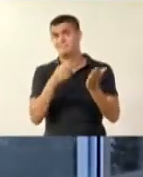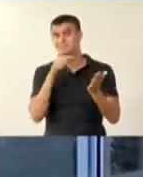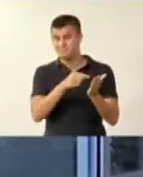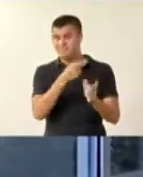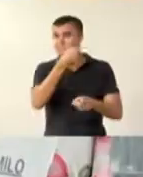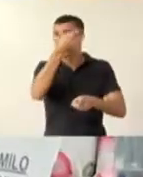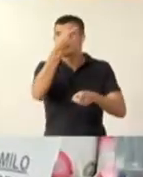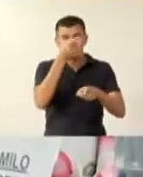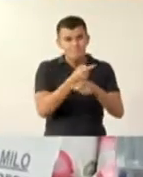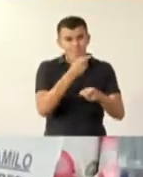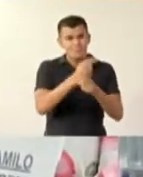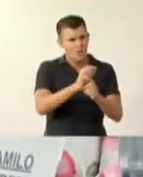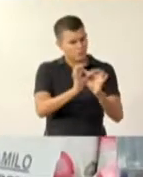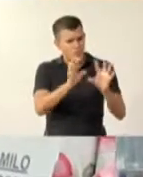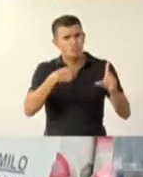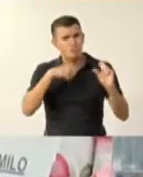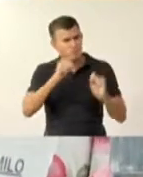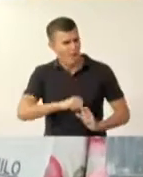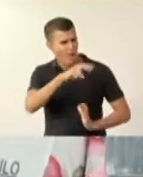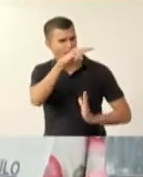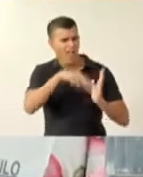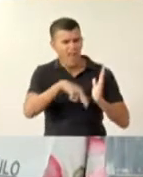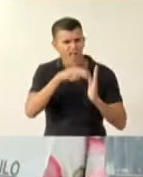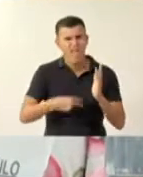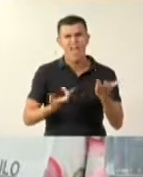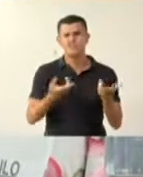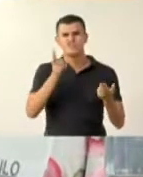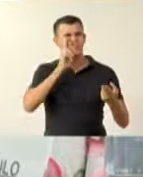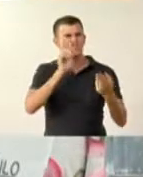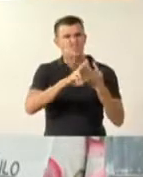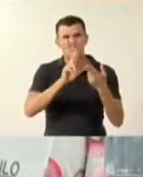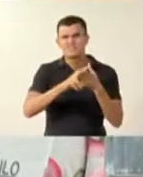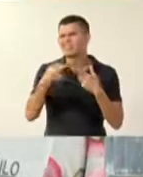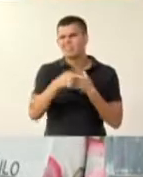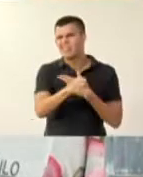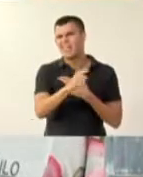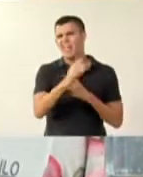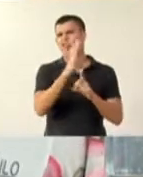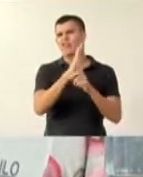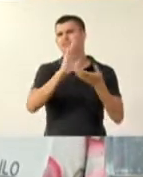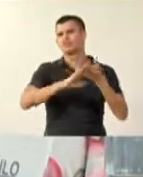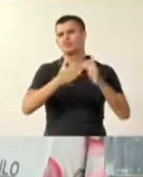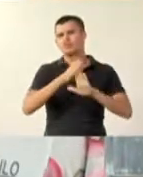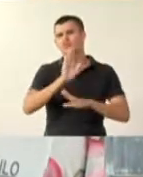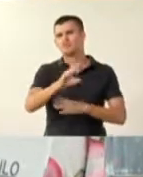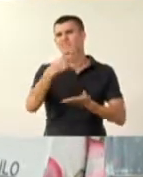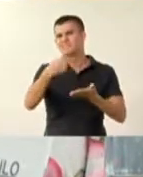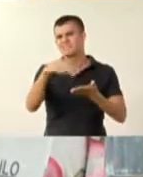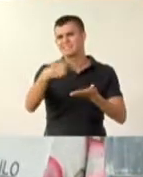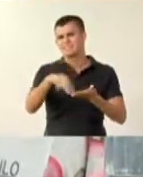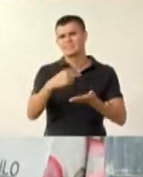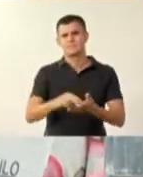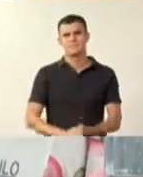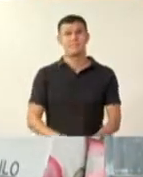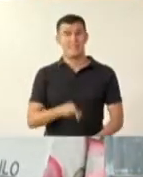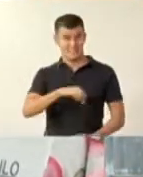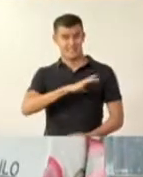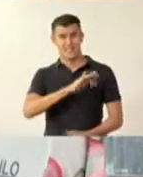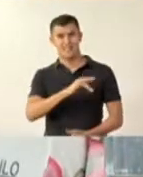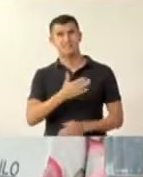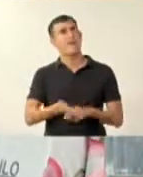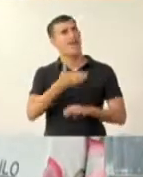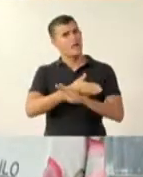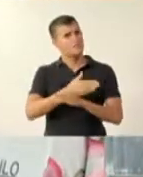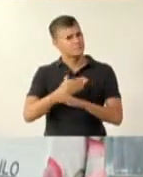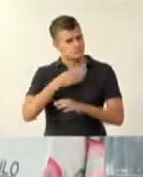supuesto, van a tener la oportunidad de leer y de conocer de qué se trata en la comunidad de bailarines de salsa en Cali. Pues